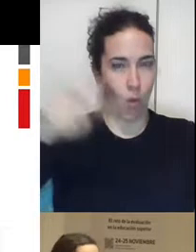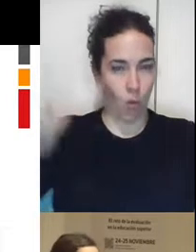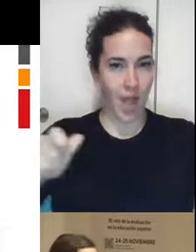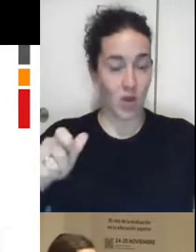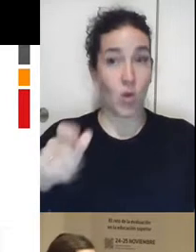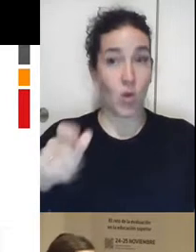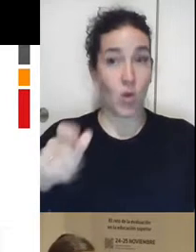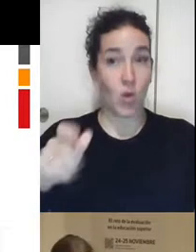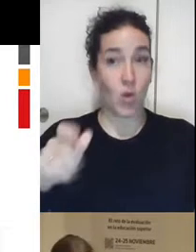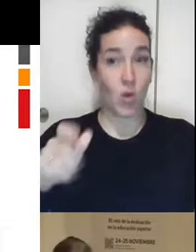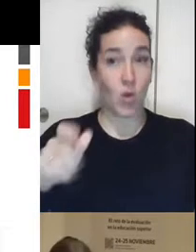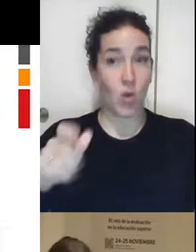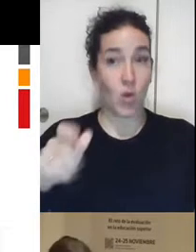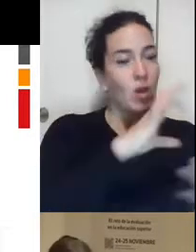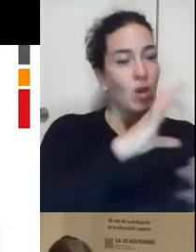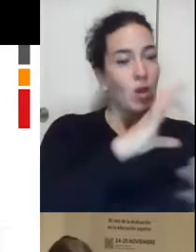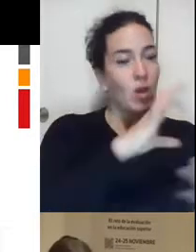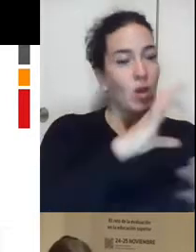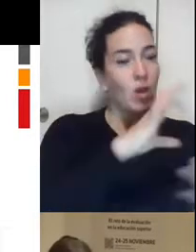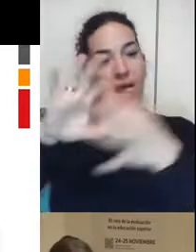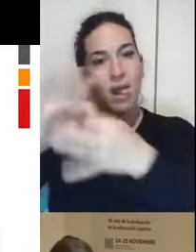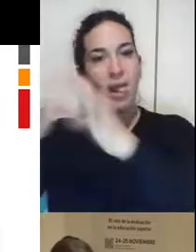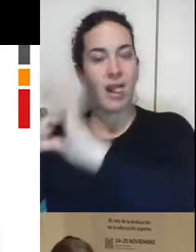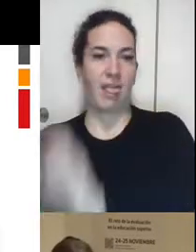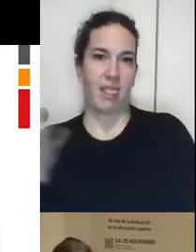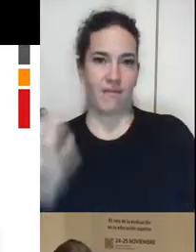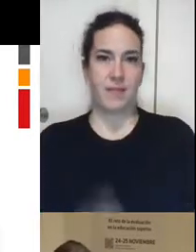debían estar interrelacionados.